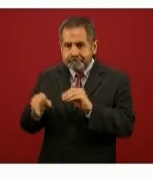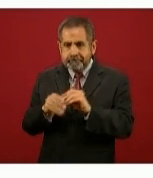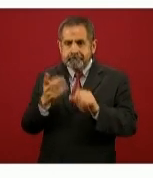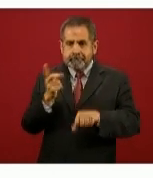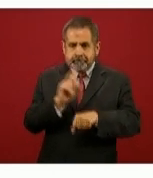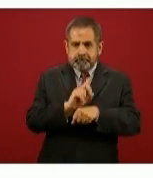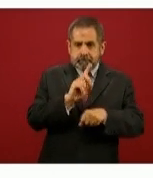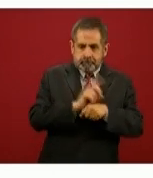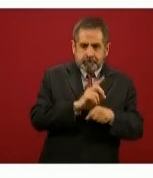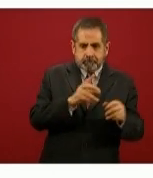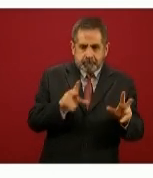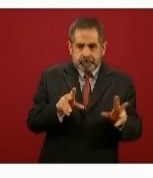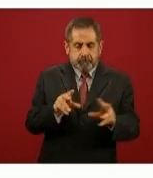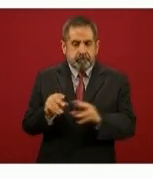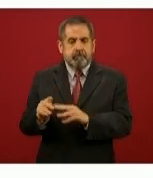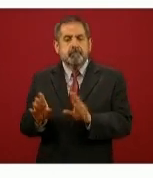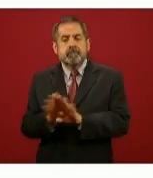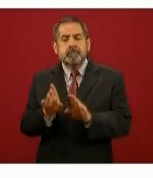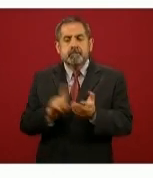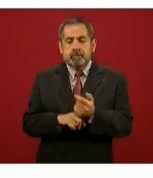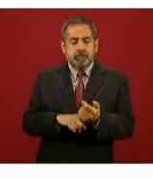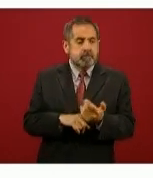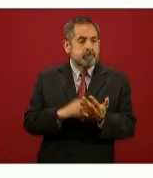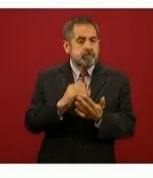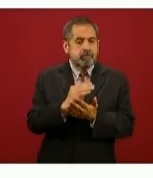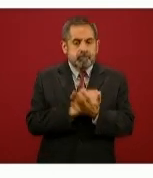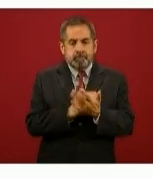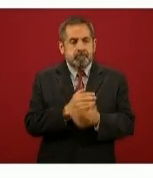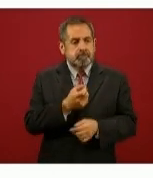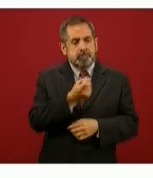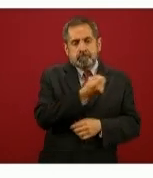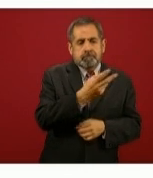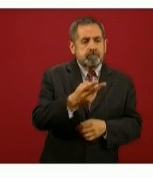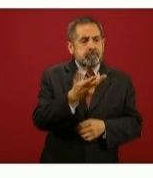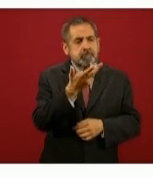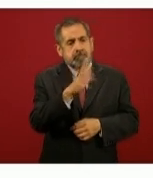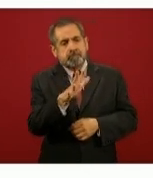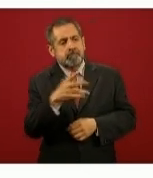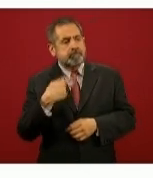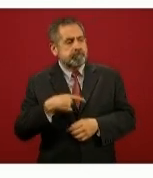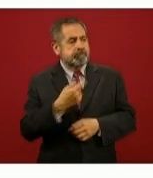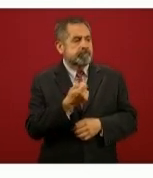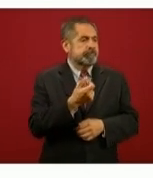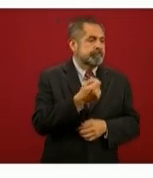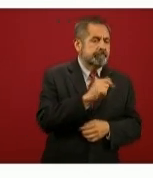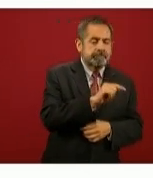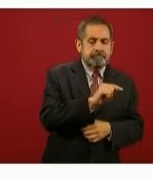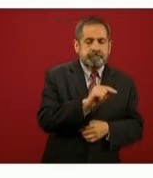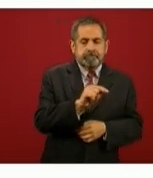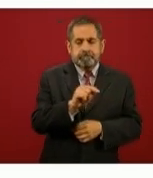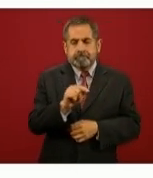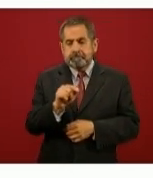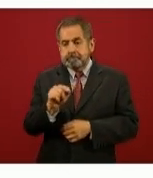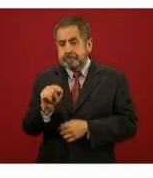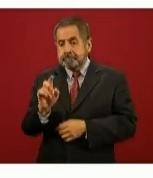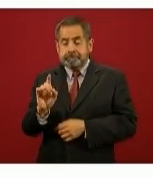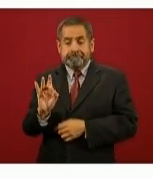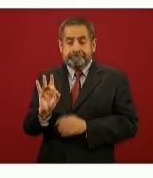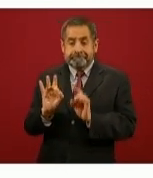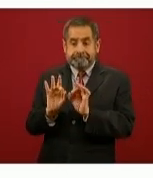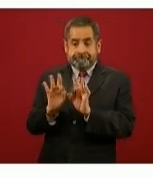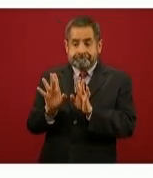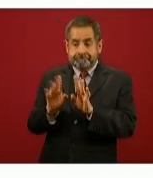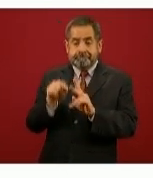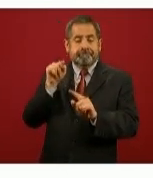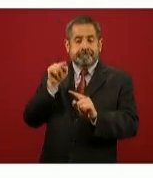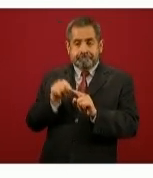día, se cuentan en menos de decenas, en muy pocos casos. Hasta que se llega a un punto que técnicamente